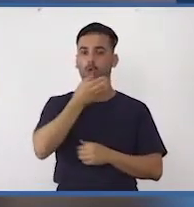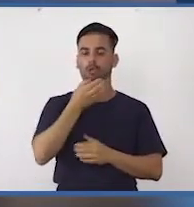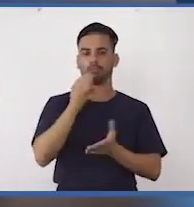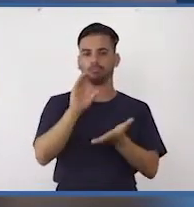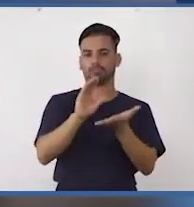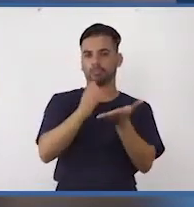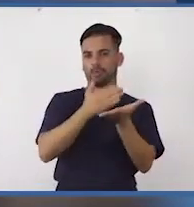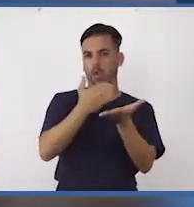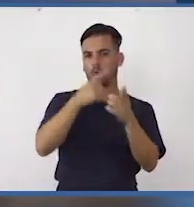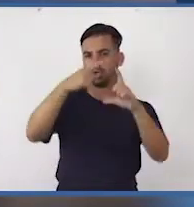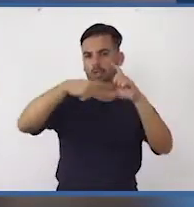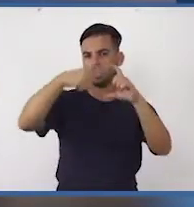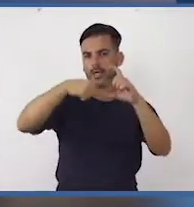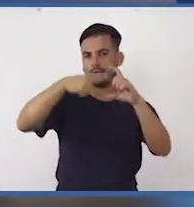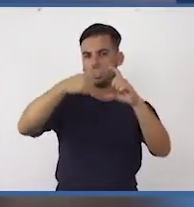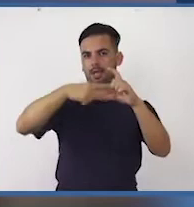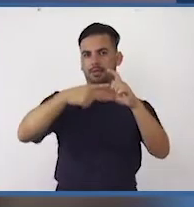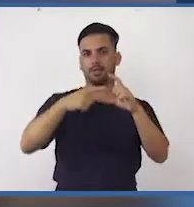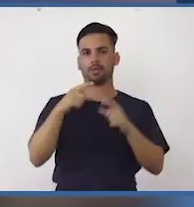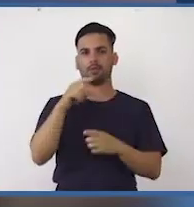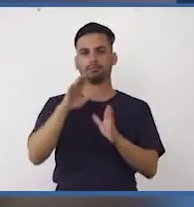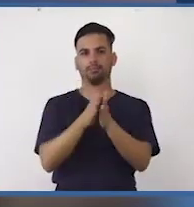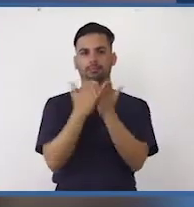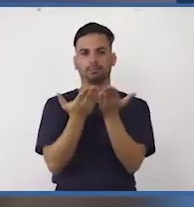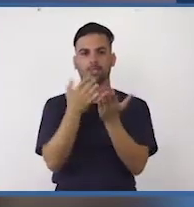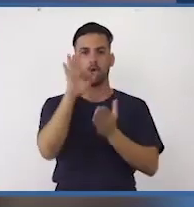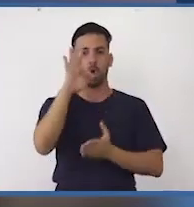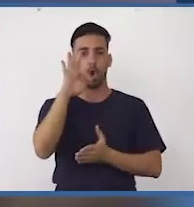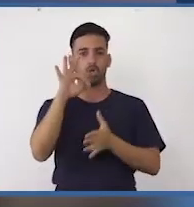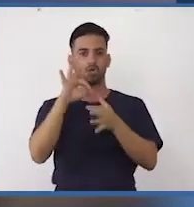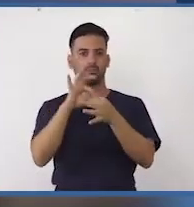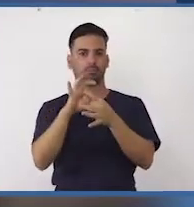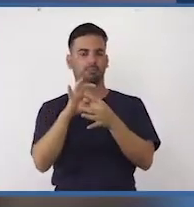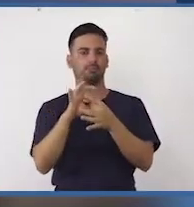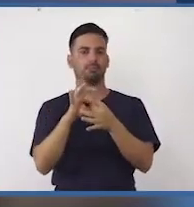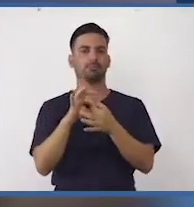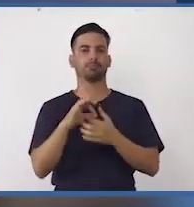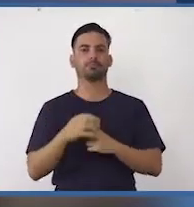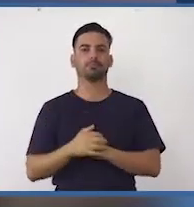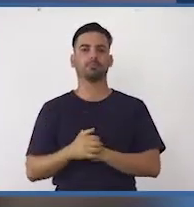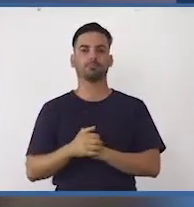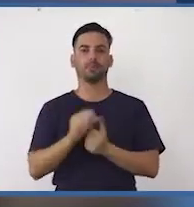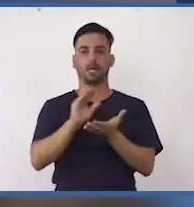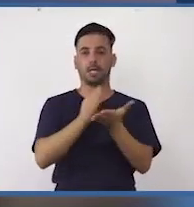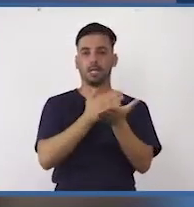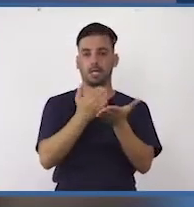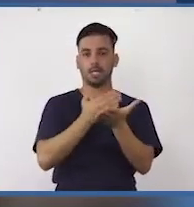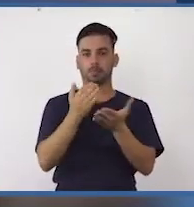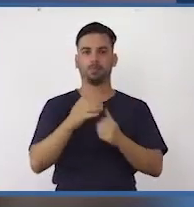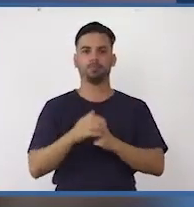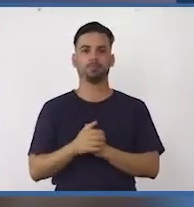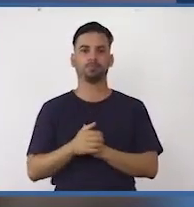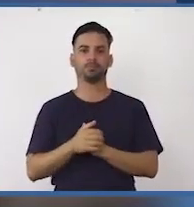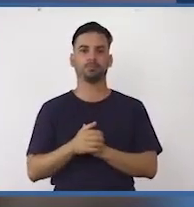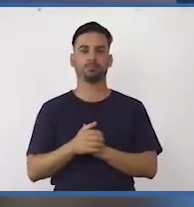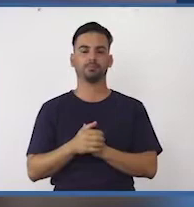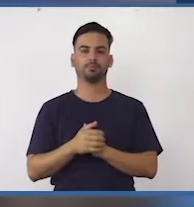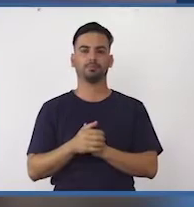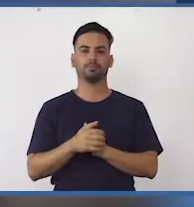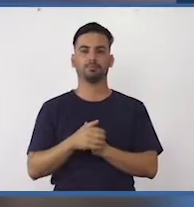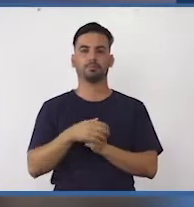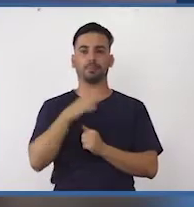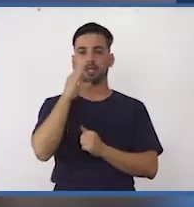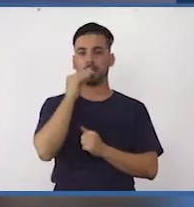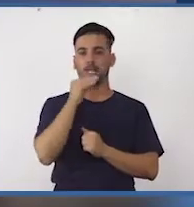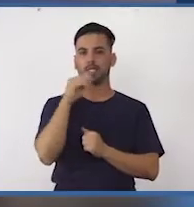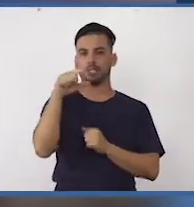página 8 del libro de texto. Y se lo voy a leer. Dice, haz oscilar un péndulo o un cuerpo que cuelgue de un resorte o una